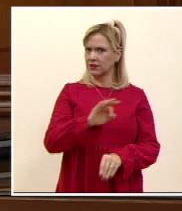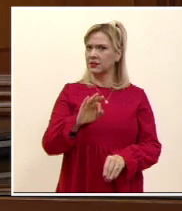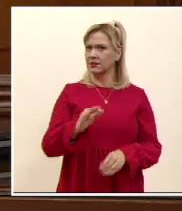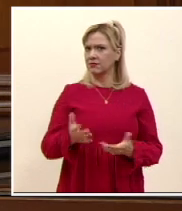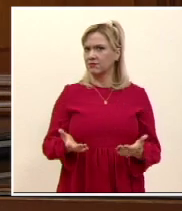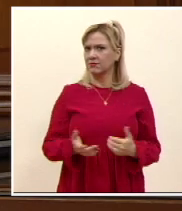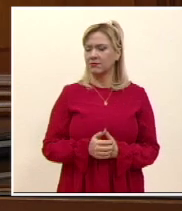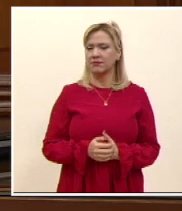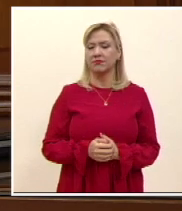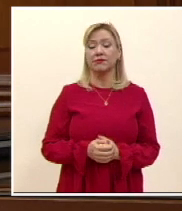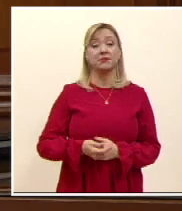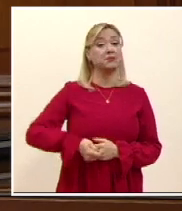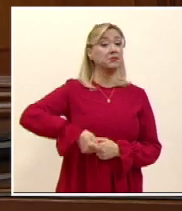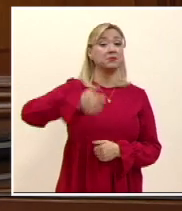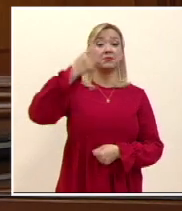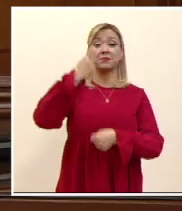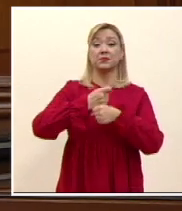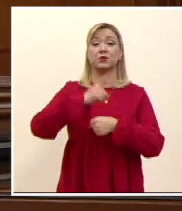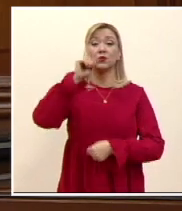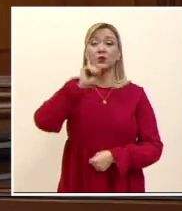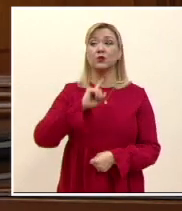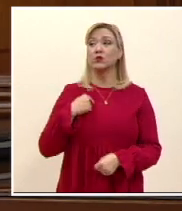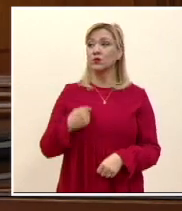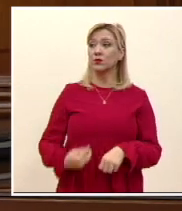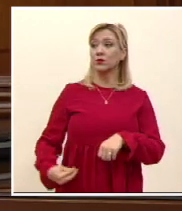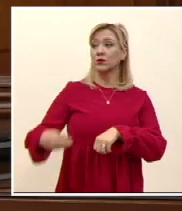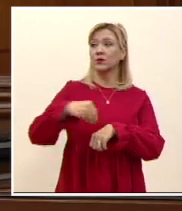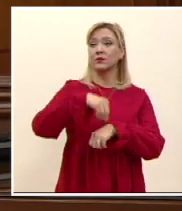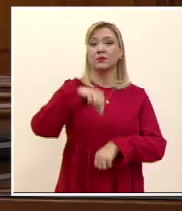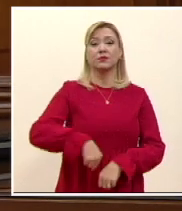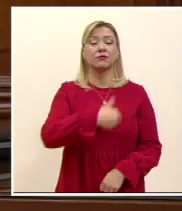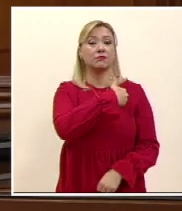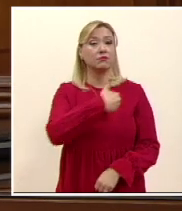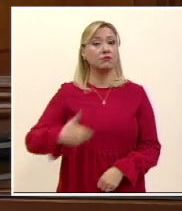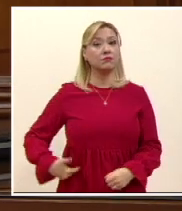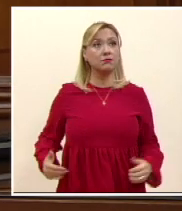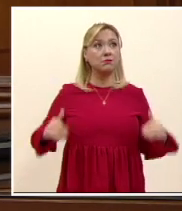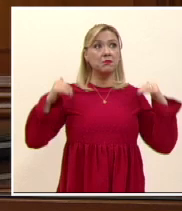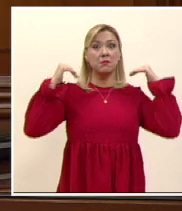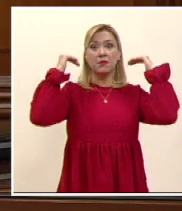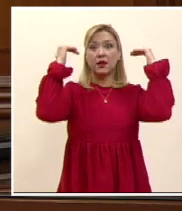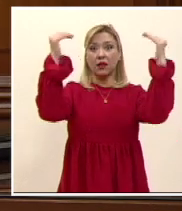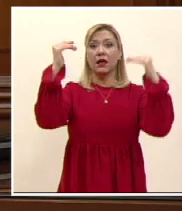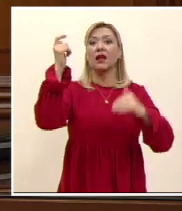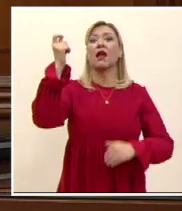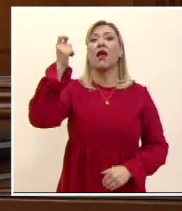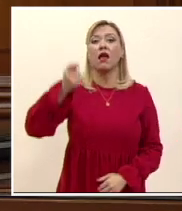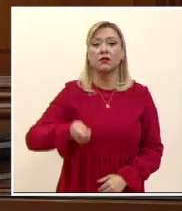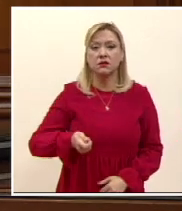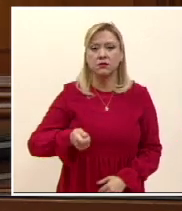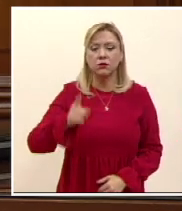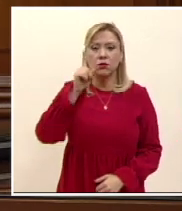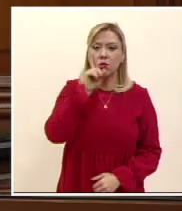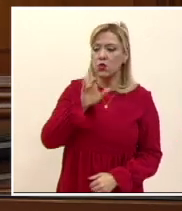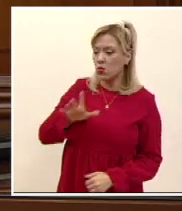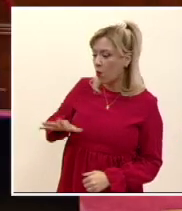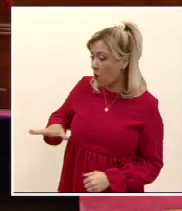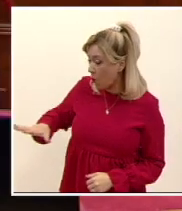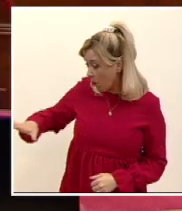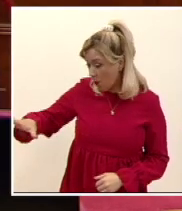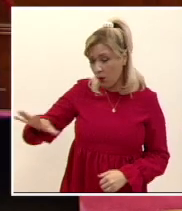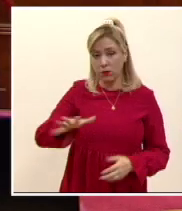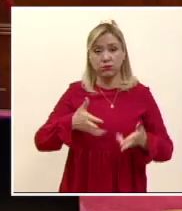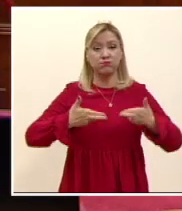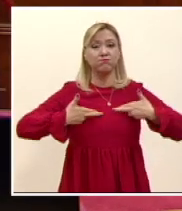Al ser la primera mujer que preside este máximo tribunal, represento también a las mujeres.